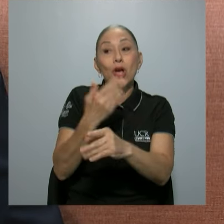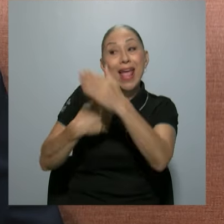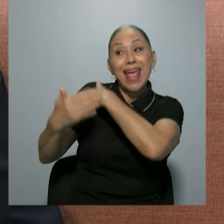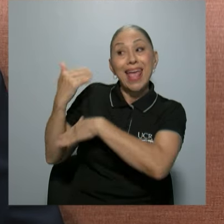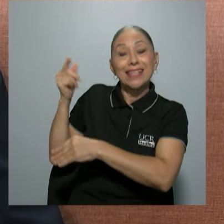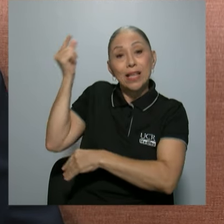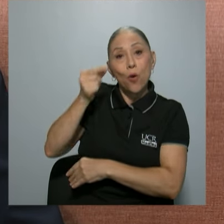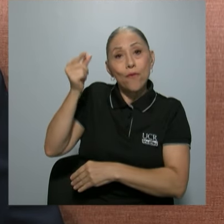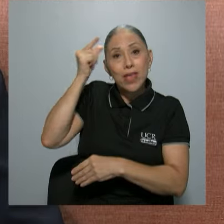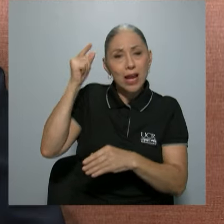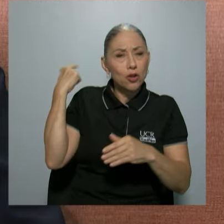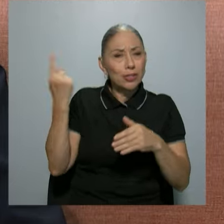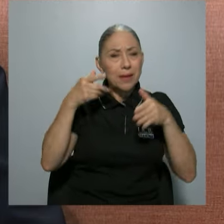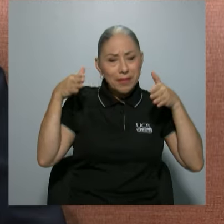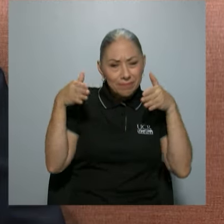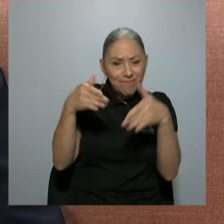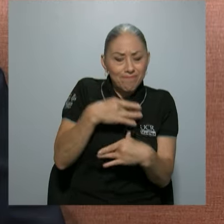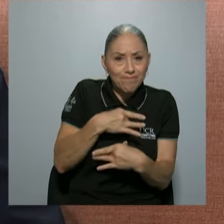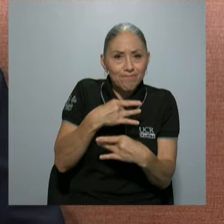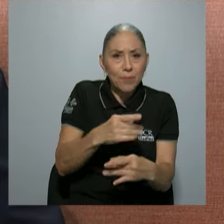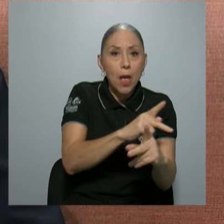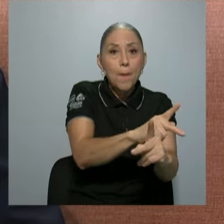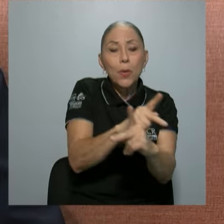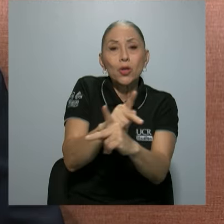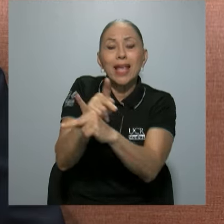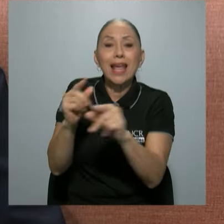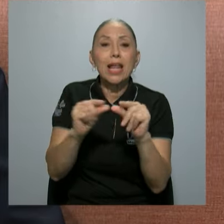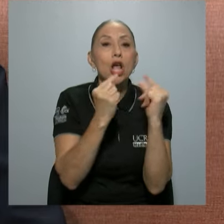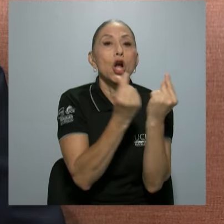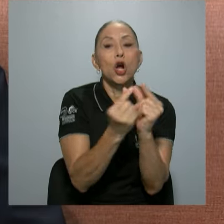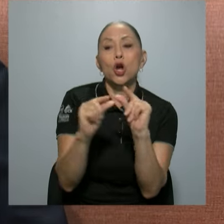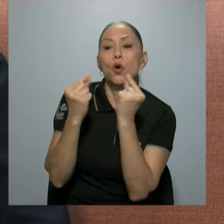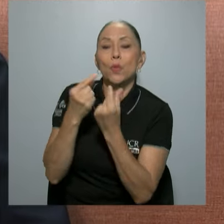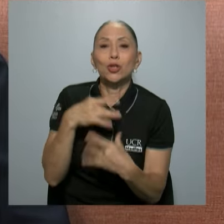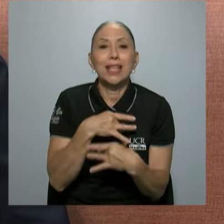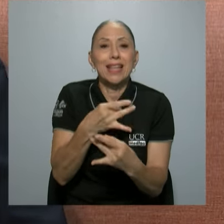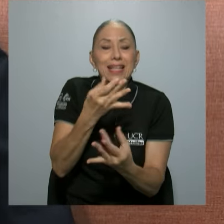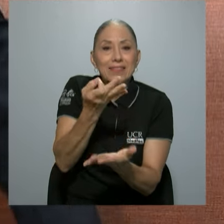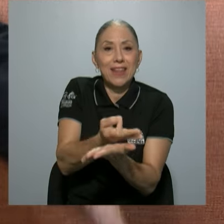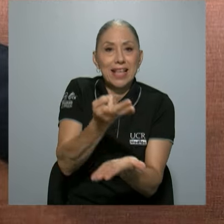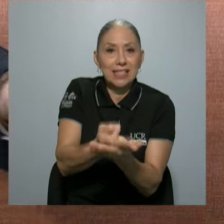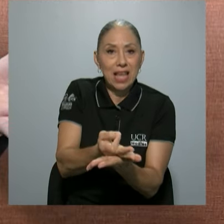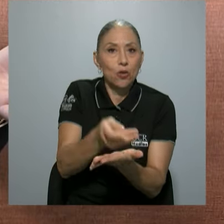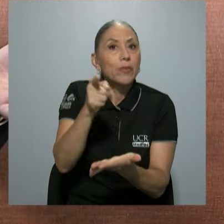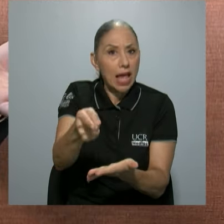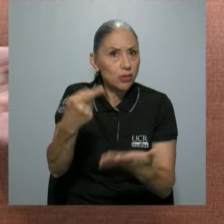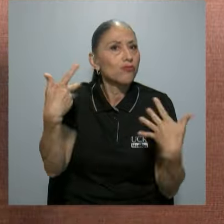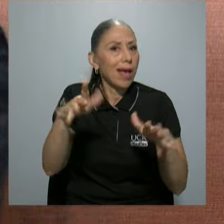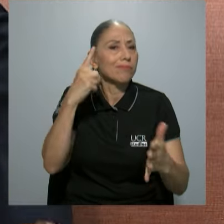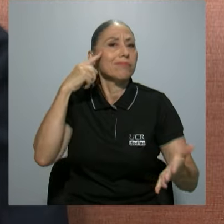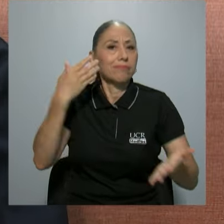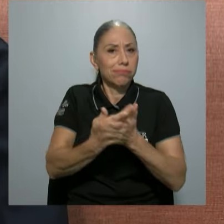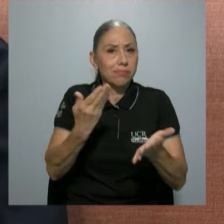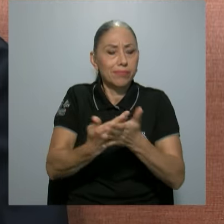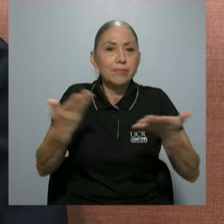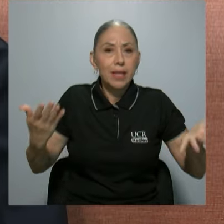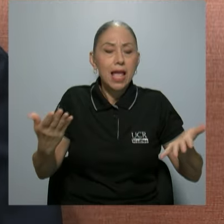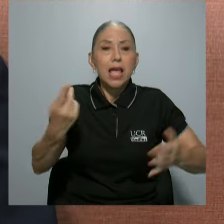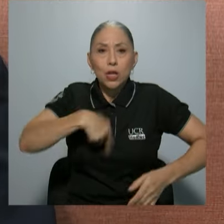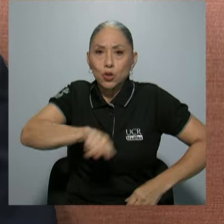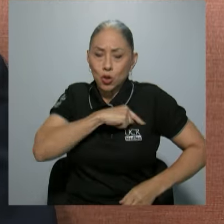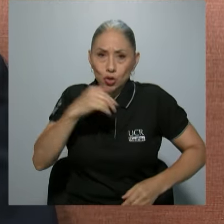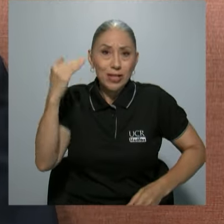a proteger grupos de interés financiero. Eso fue evidente. Y de hecho, sabemos que el